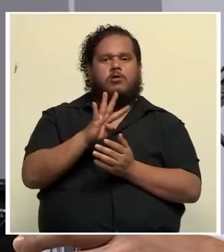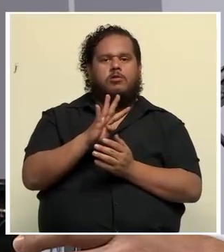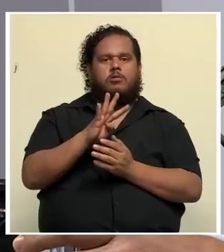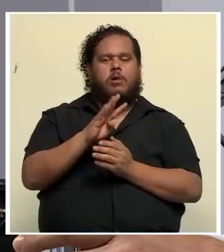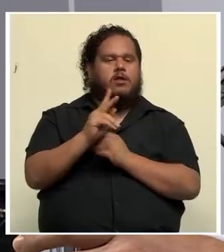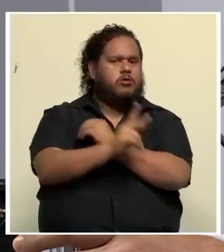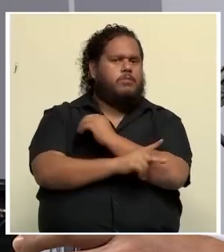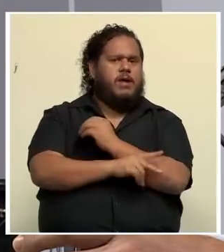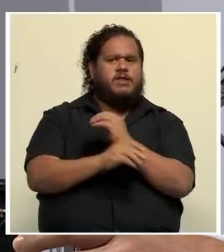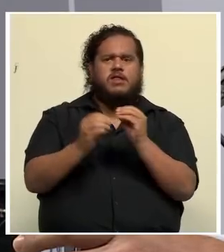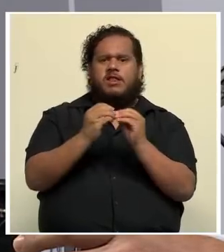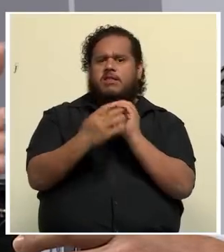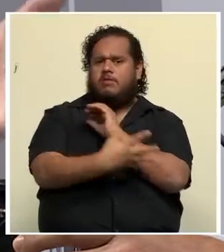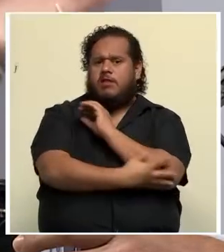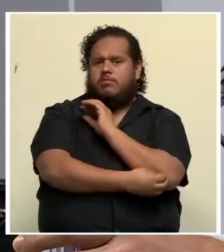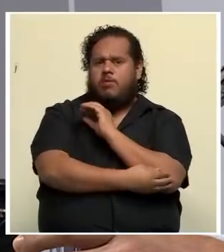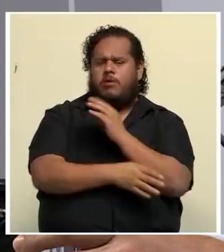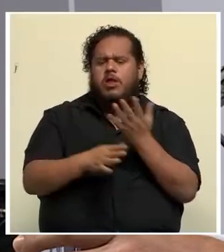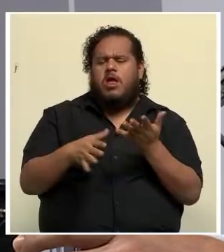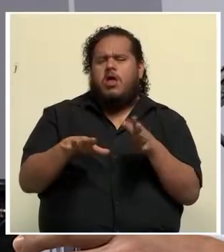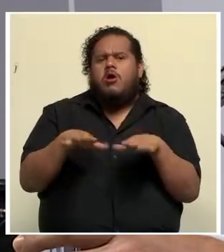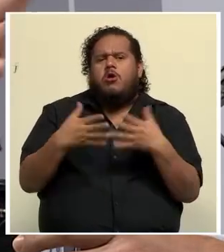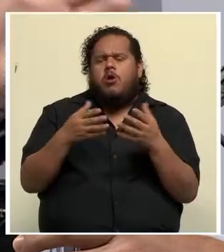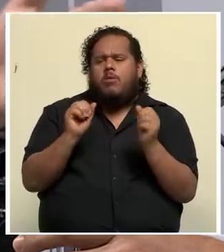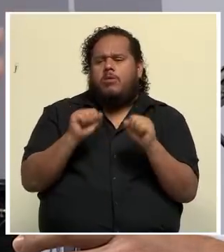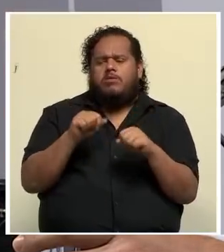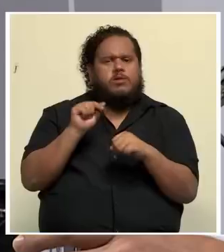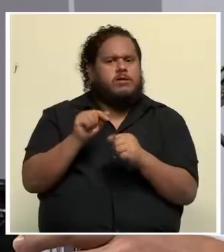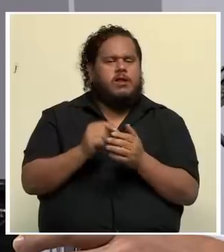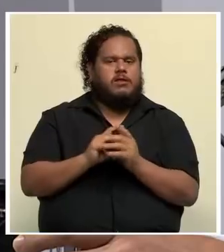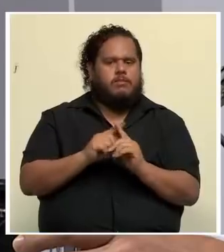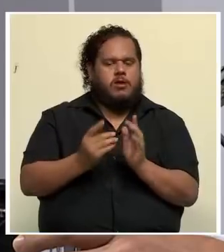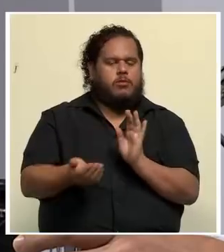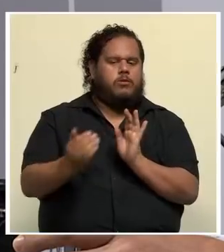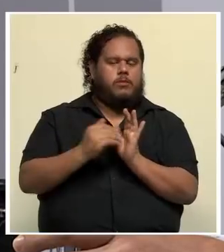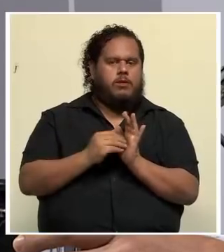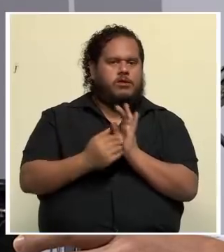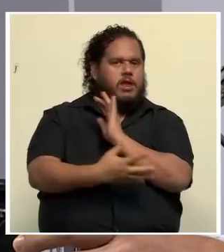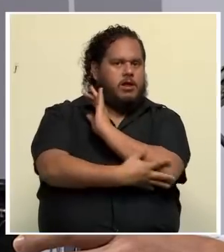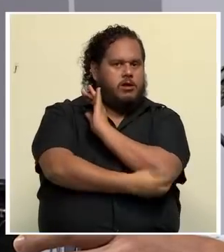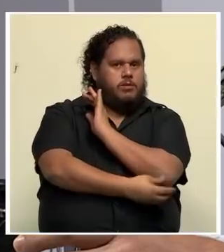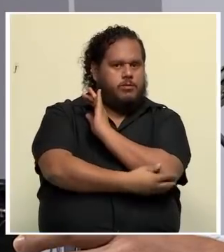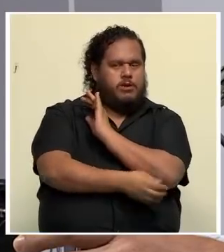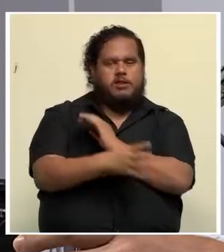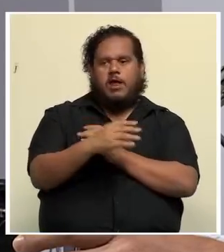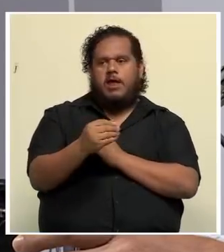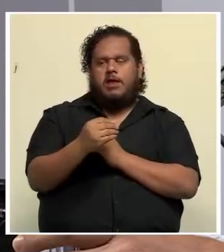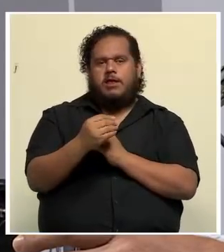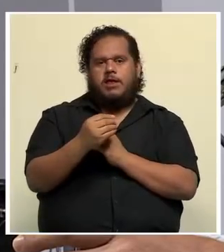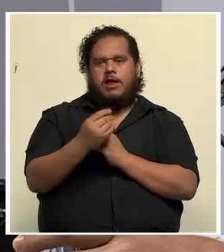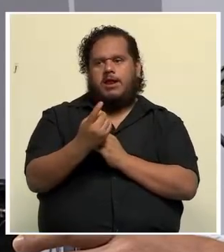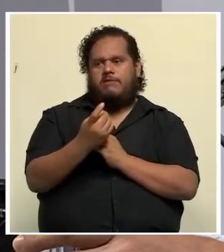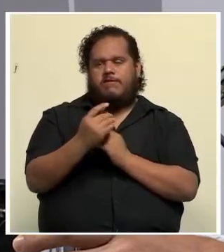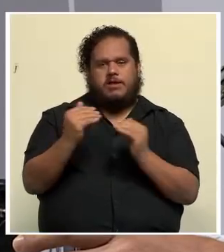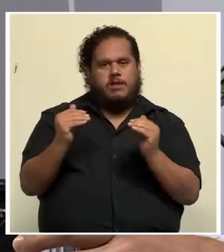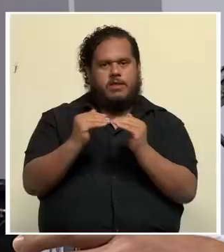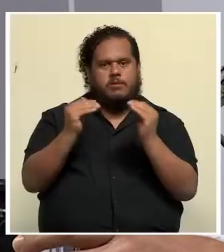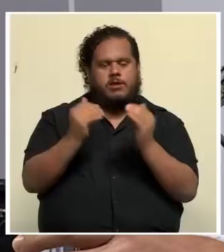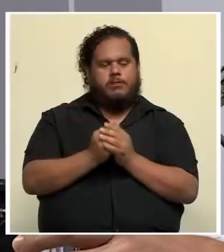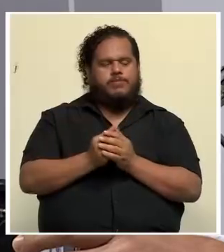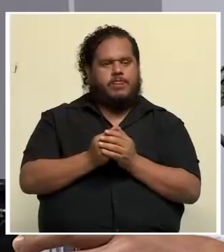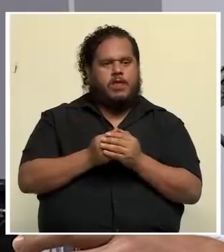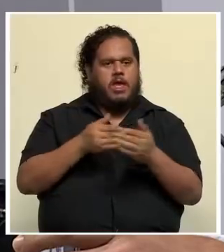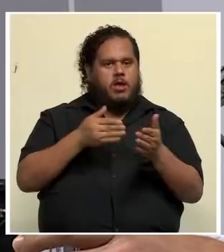pobres. ¿Cómo es posible eso? Pero volvamos entonces a lo de la pobreza y de la desigualdad.